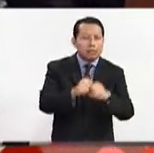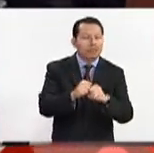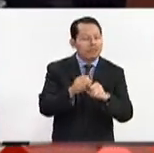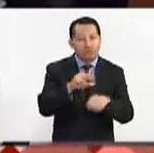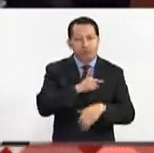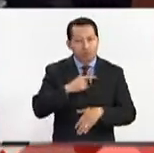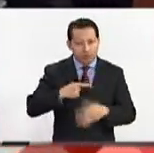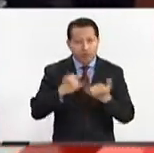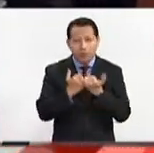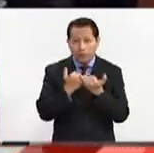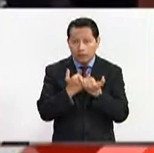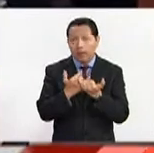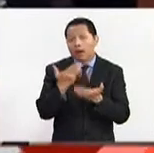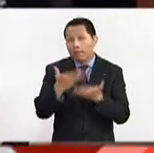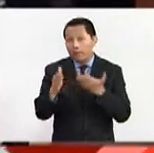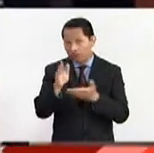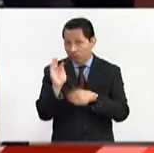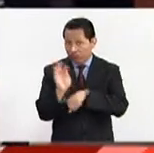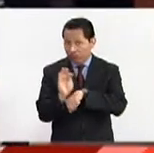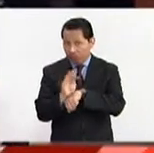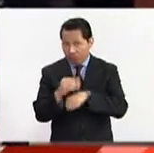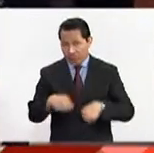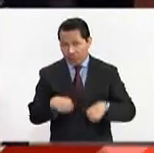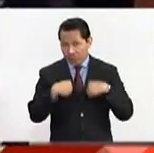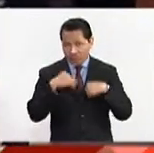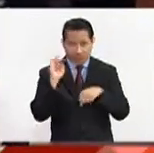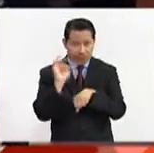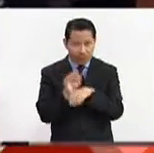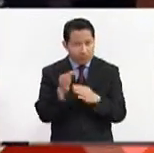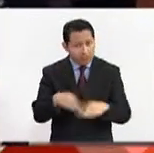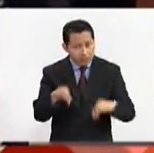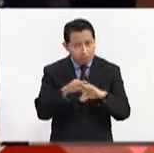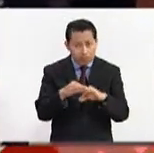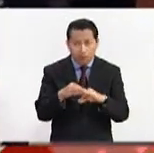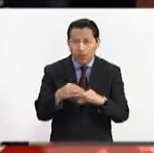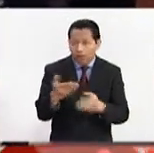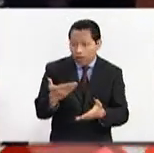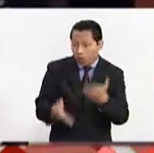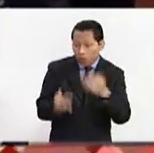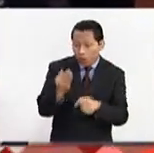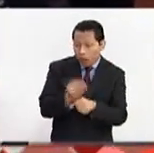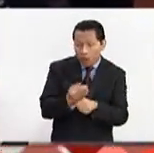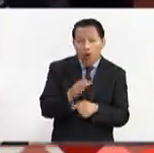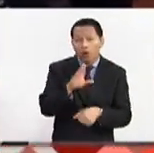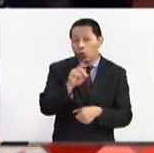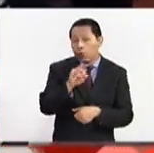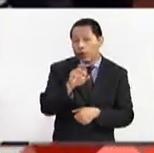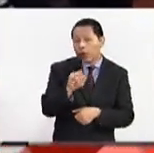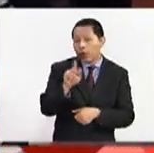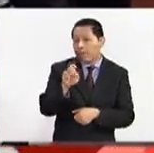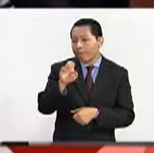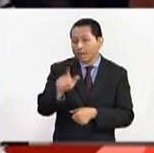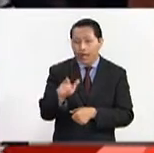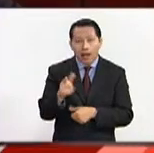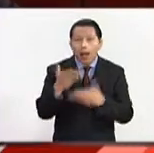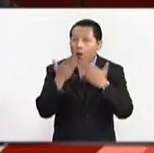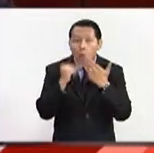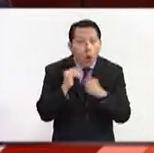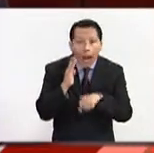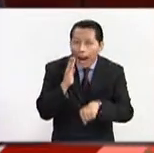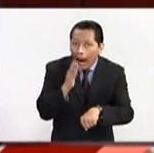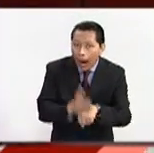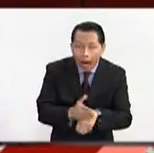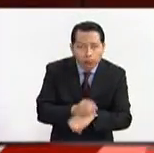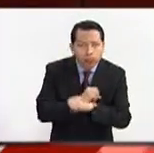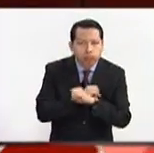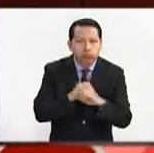vida de construcciones seguras y habitables. Sin embargo, hay que decir que hoy en el Código Penal no hay sanciones penales. Y esa es